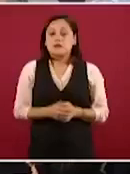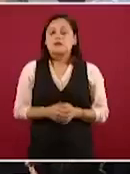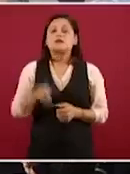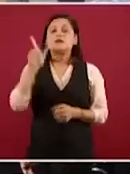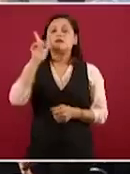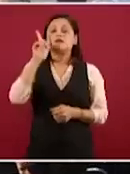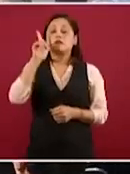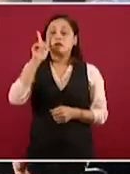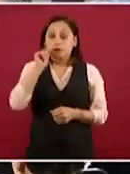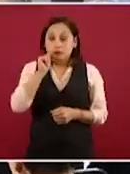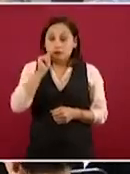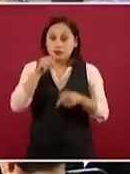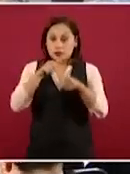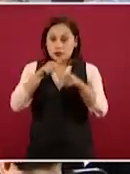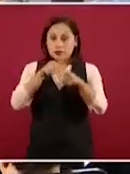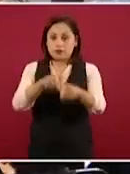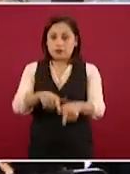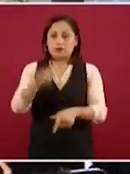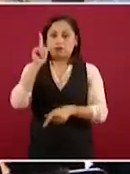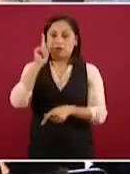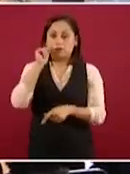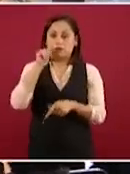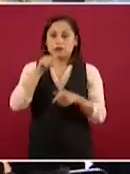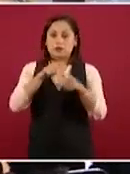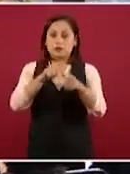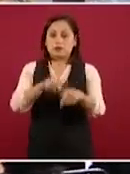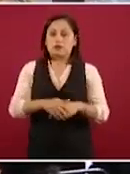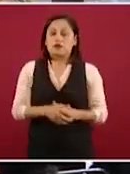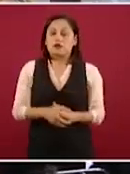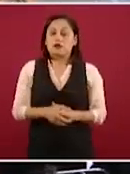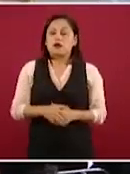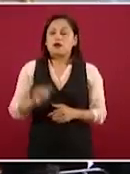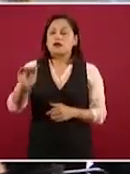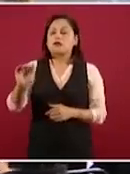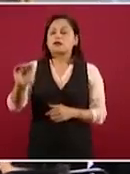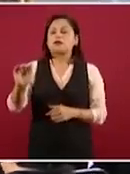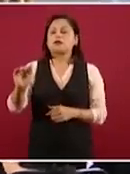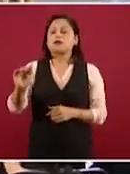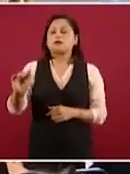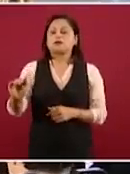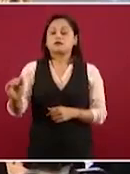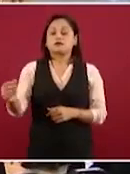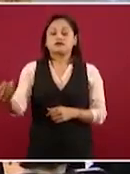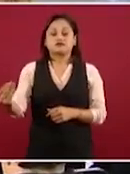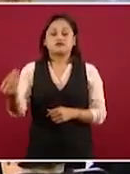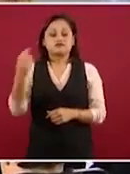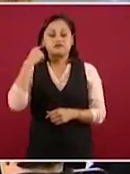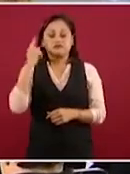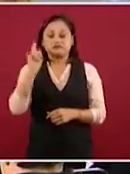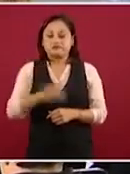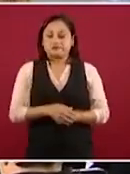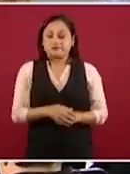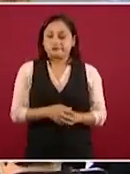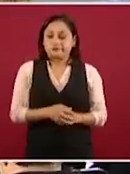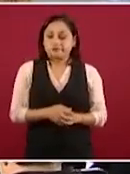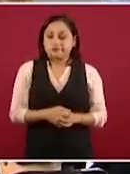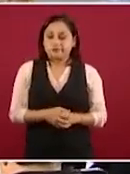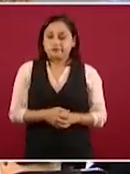mañana vamos a continuar. Secretario Ebrard, presidente, sobre el 30% de armas ilegales entradas por Europa,